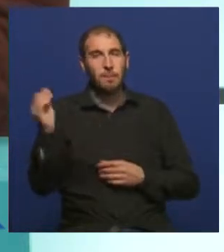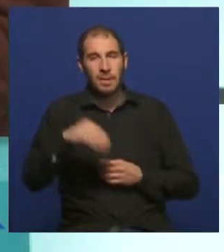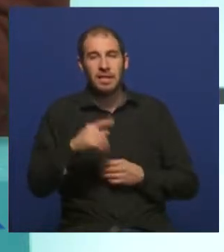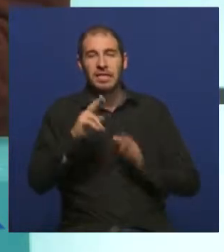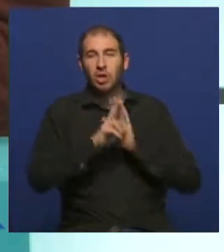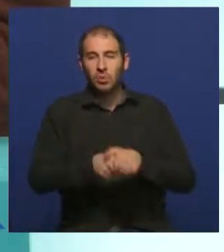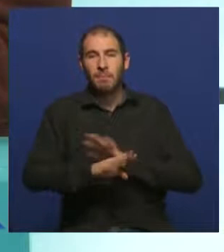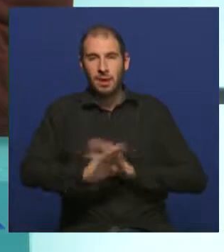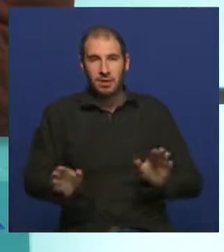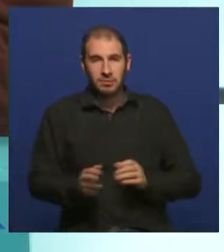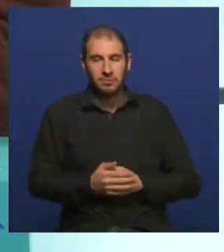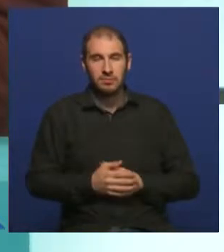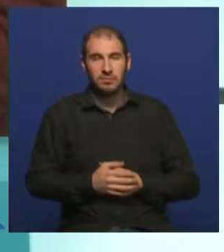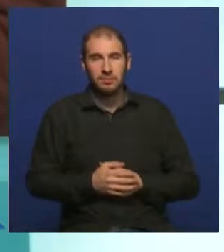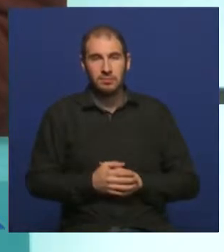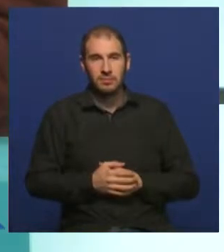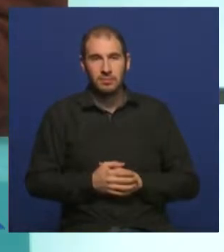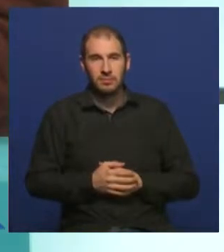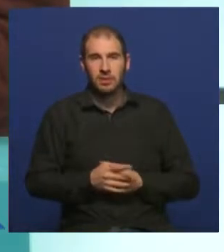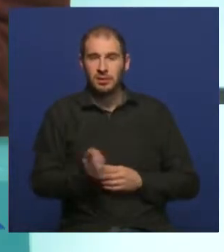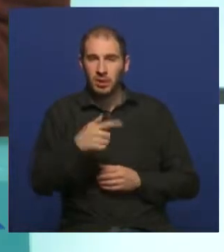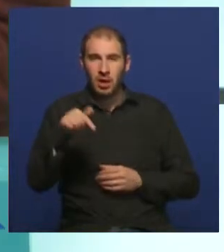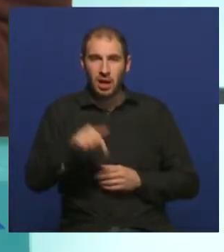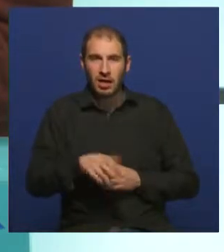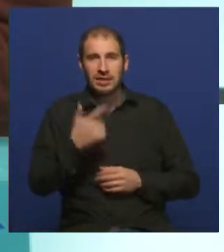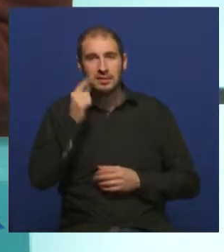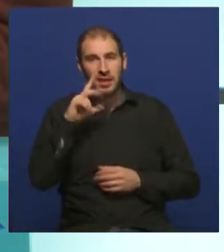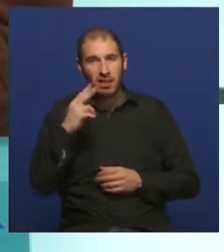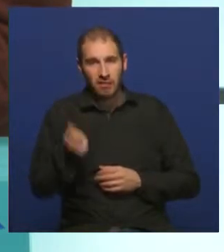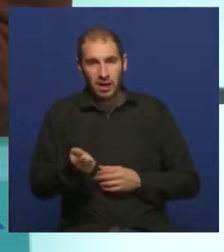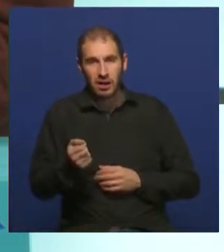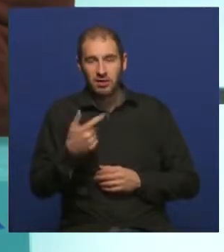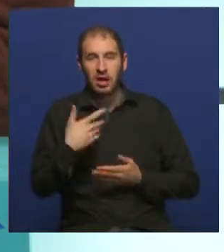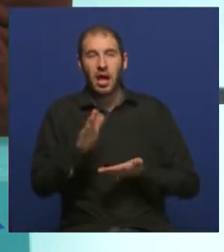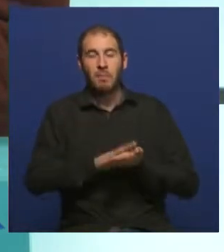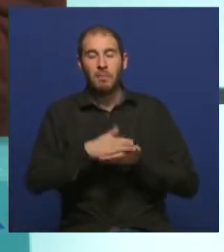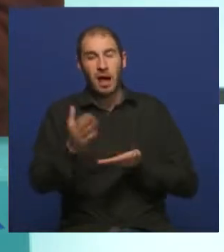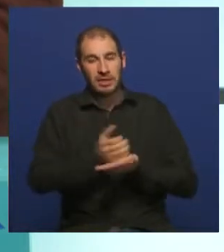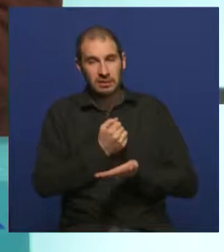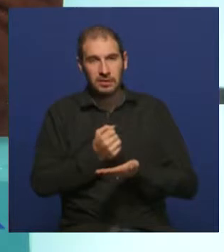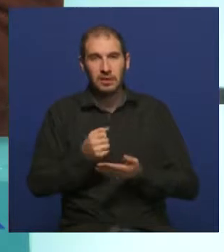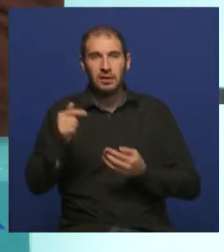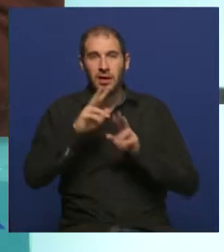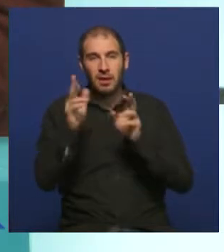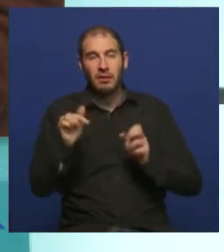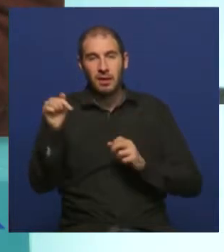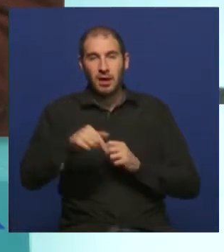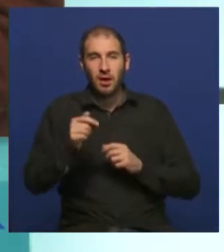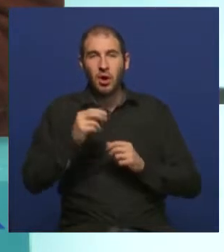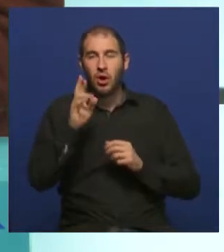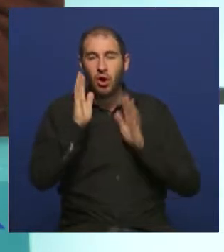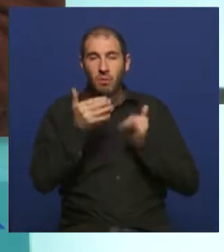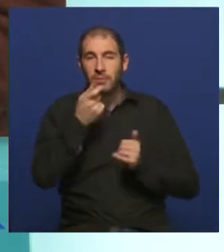Una Menos, que estamos con Silvia Minoli, hemos sido admitidos querellantes en una de las causas por las